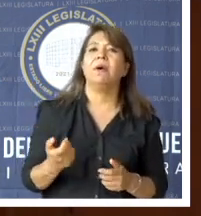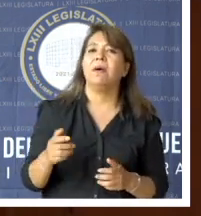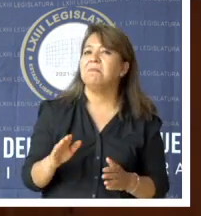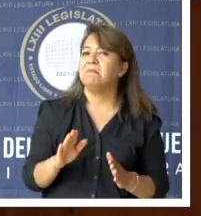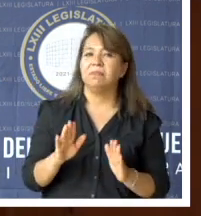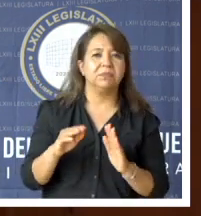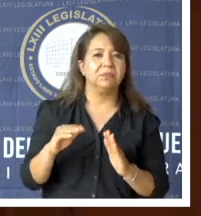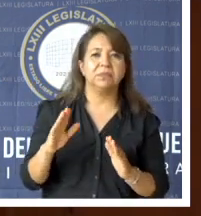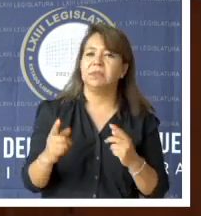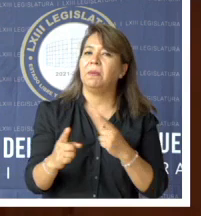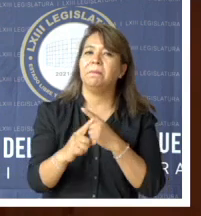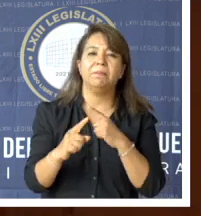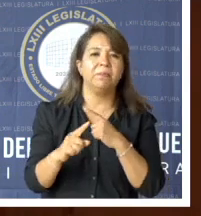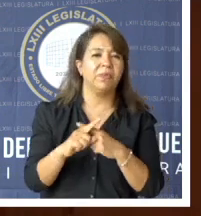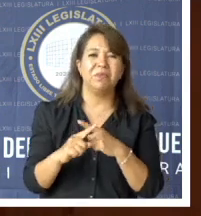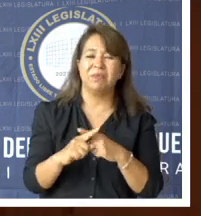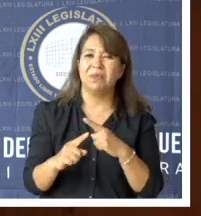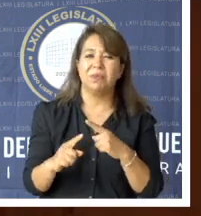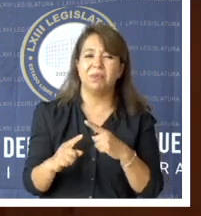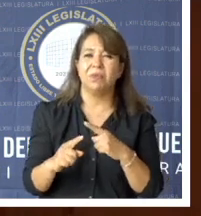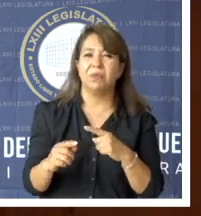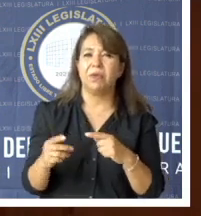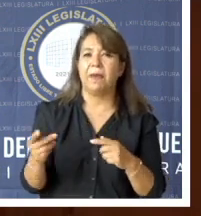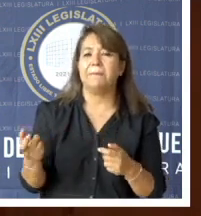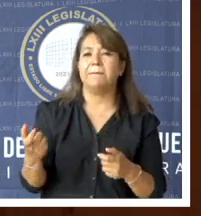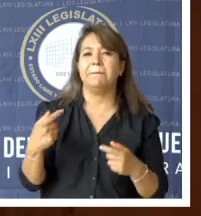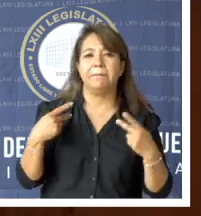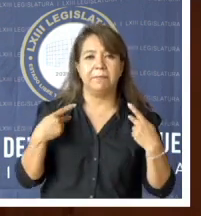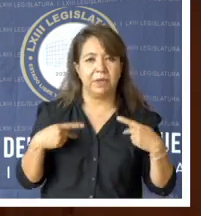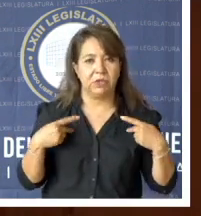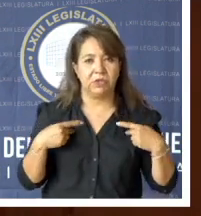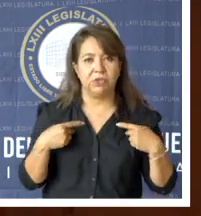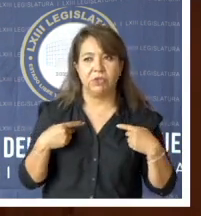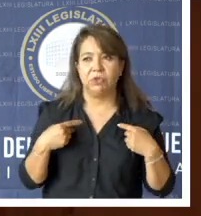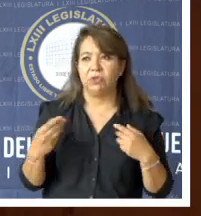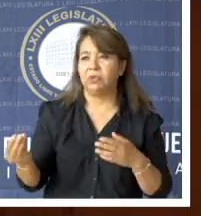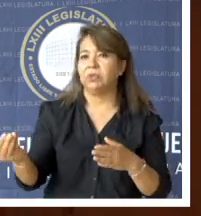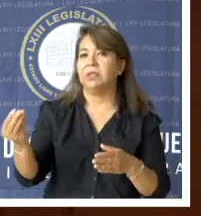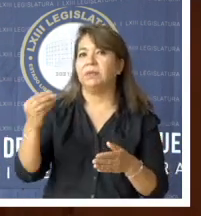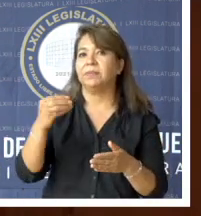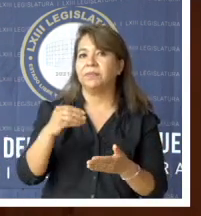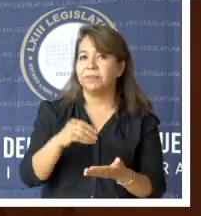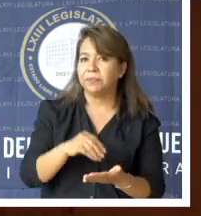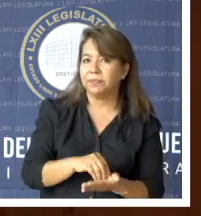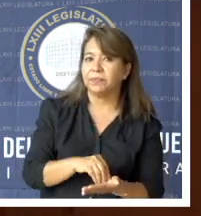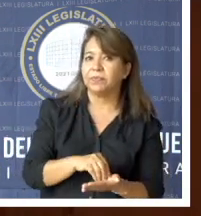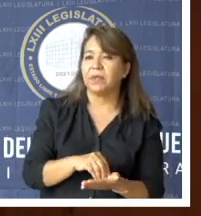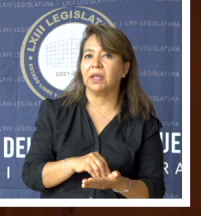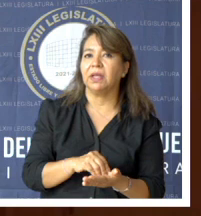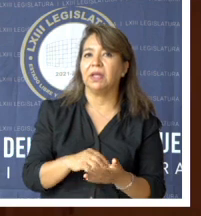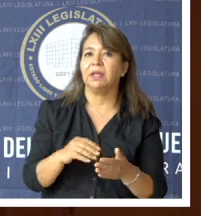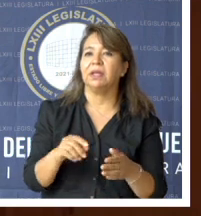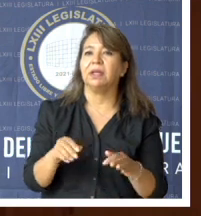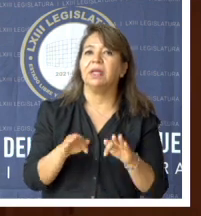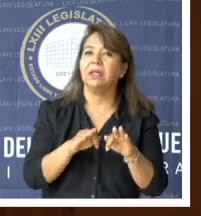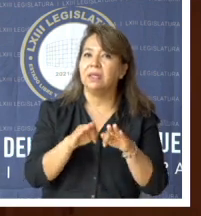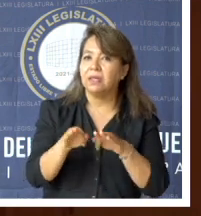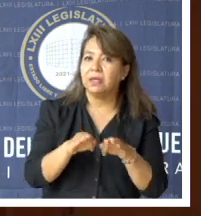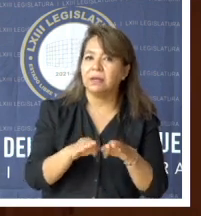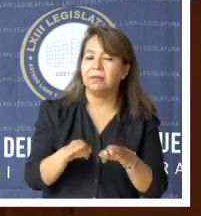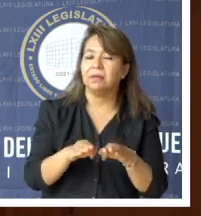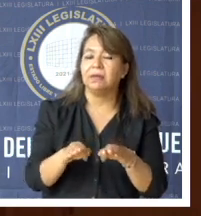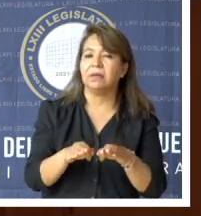personal, entendiéndose esta cuando una persona física o moral proporciona o pone a disposición